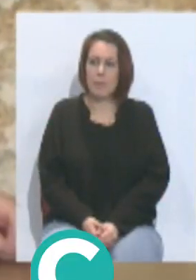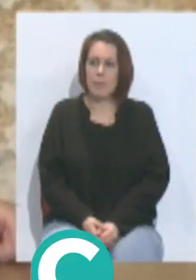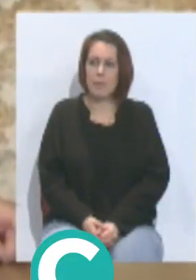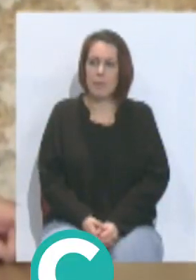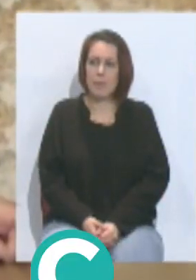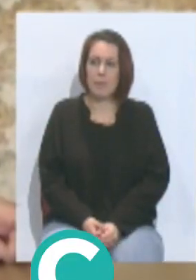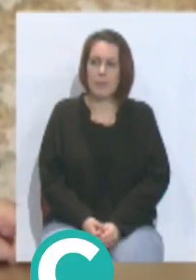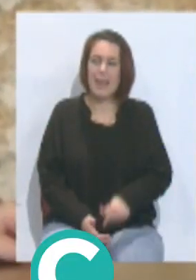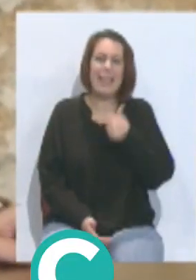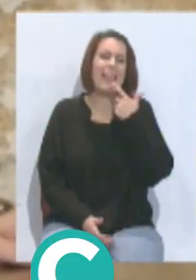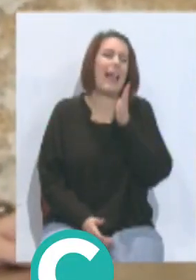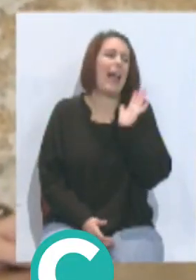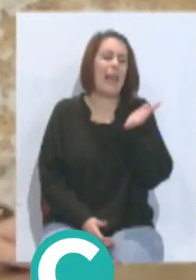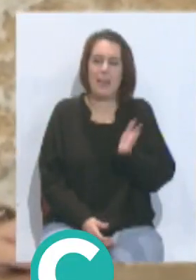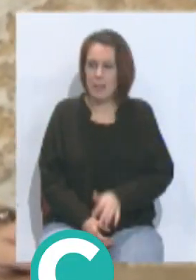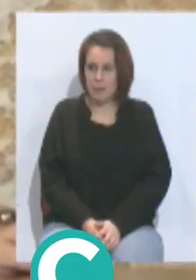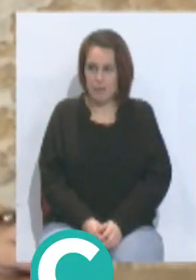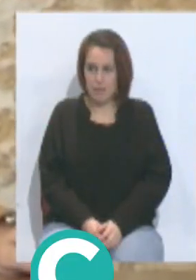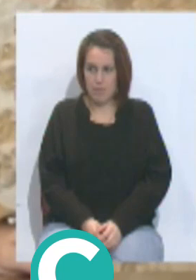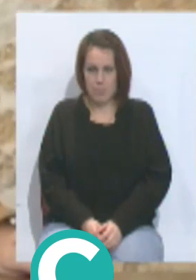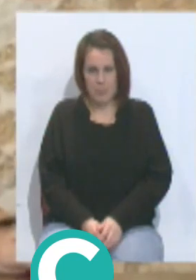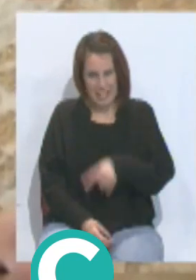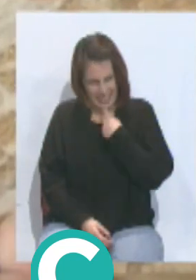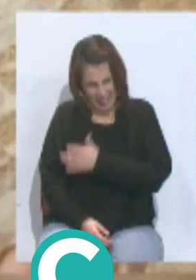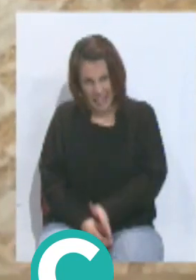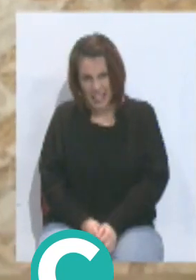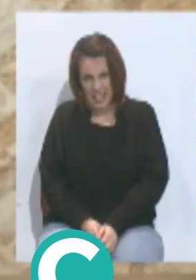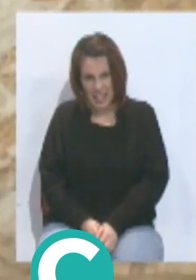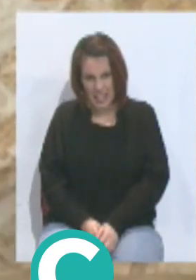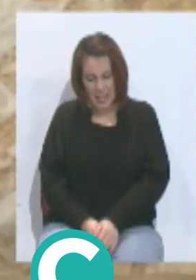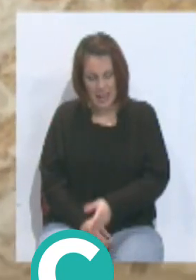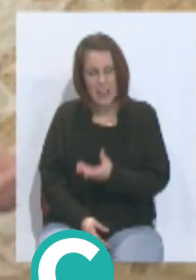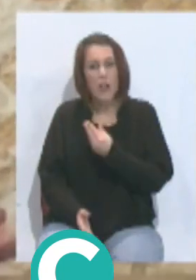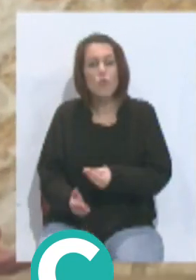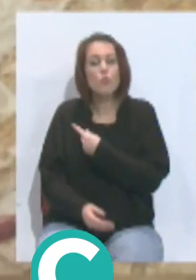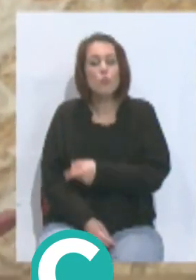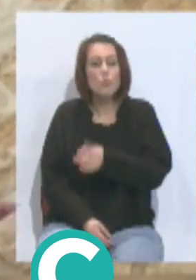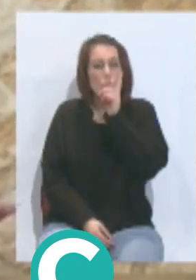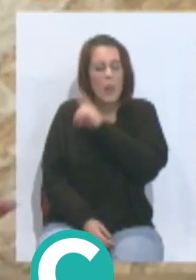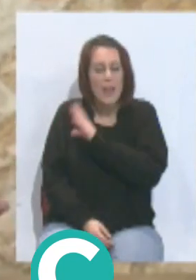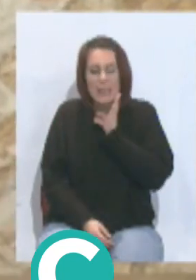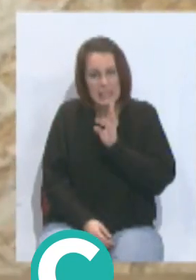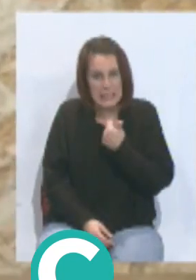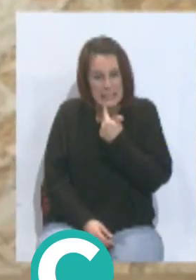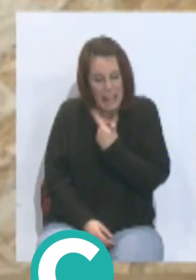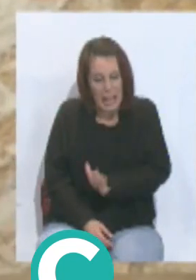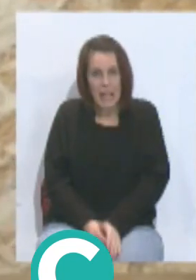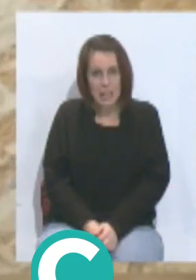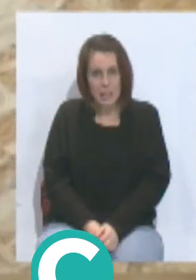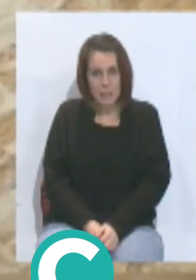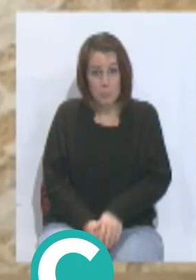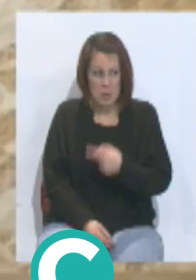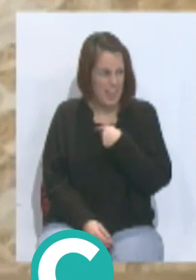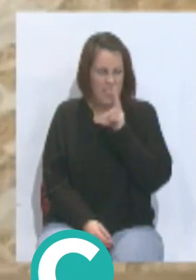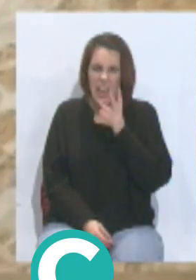Ah, estribillo, dice nada, que no decía nada, decir estribillo. Con tu puta madre, que no dice nada el estribillo. Pero ¿cómo ustedes